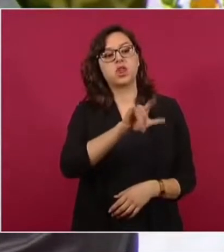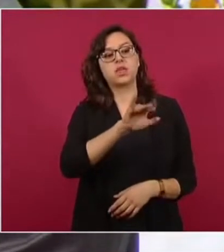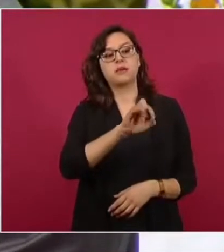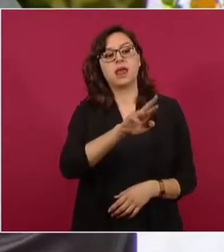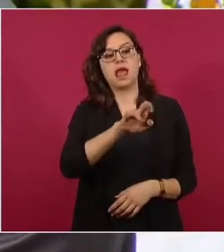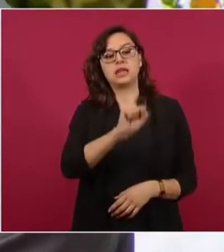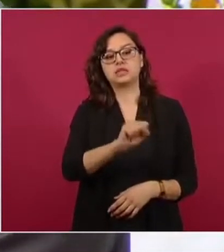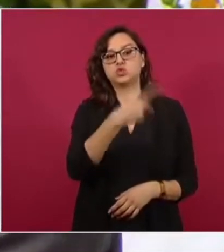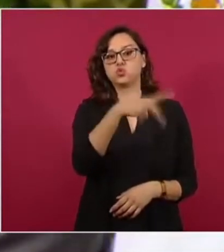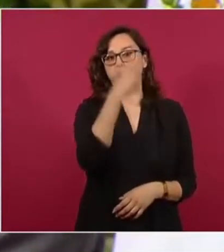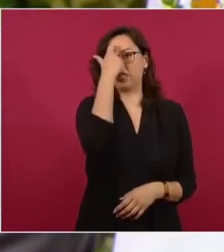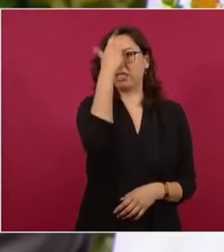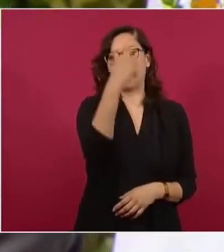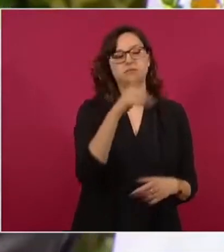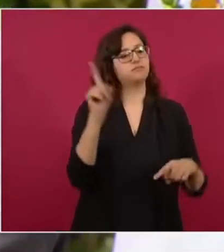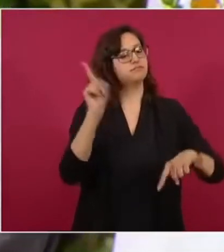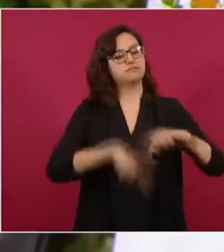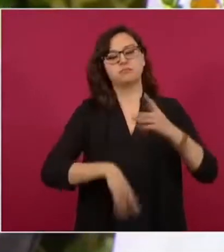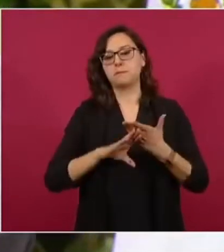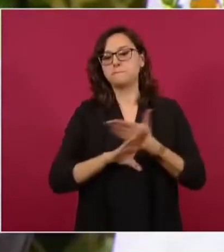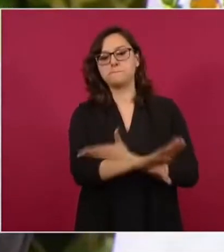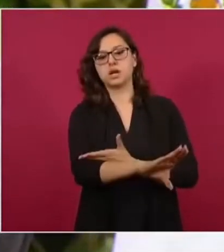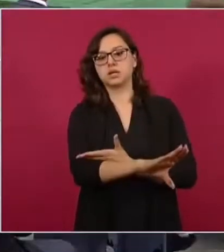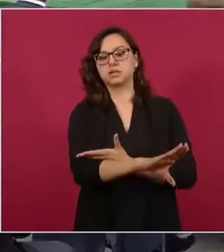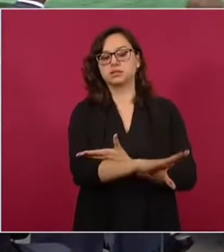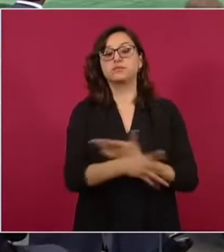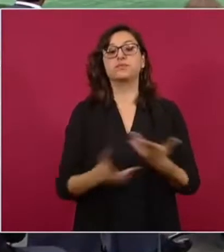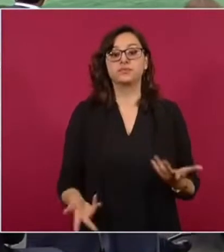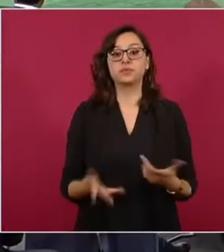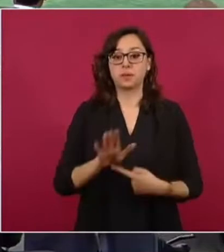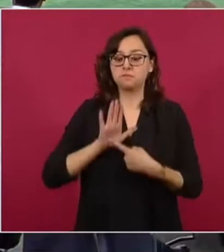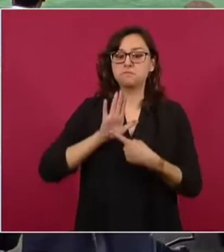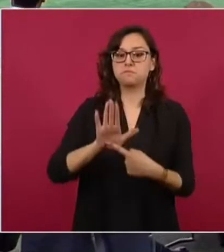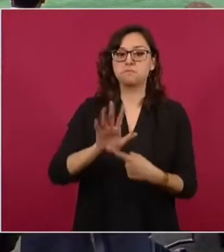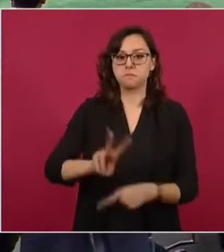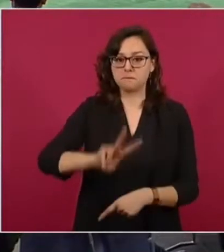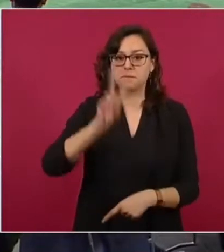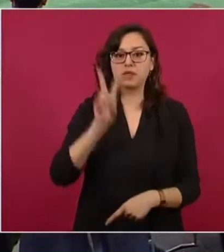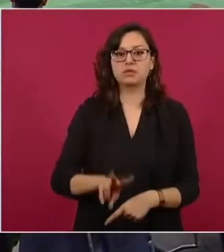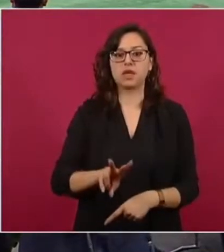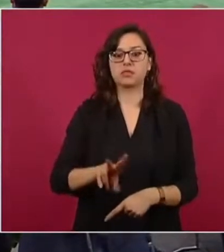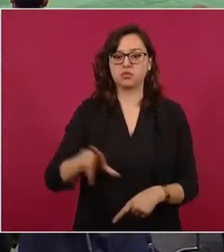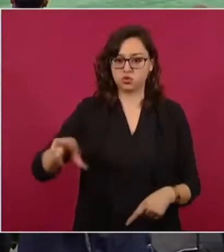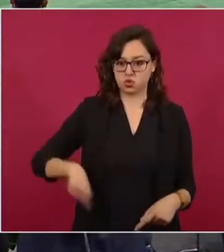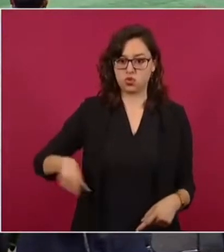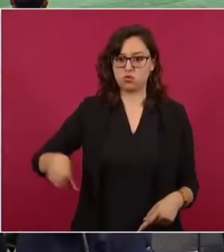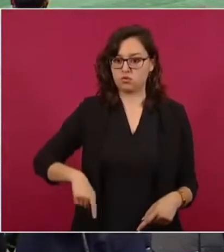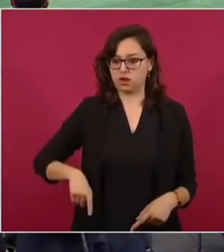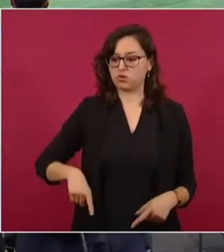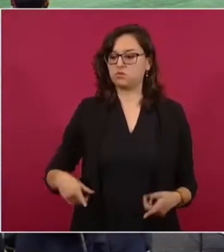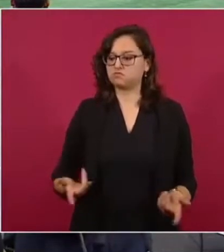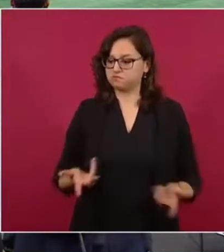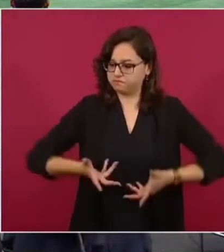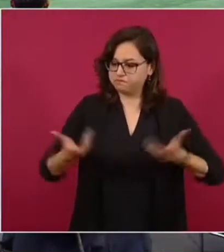neoliberales. Y es aún más notoria su participación, la del Estado, en